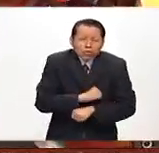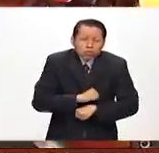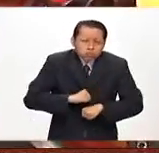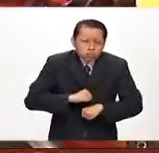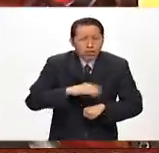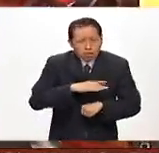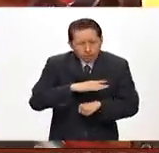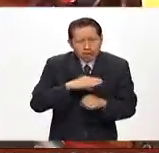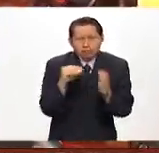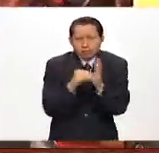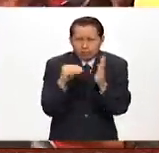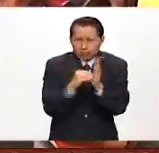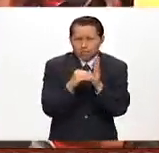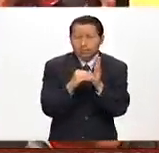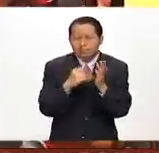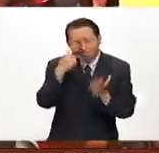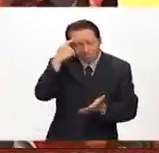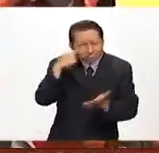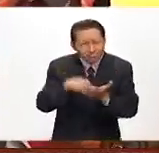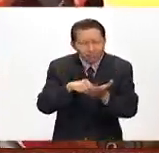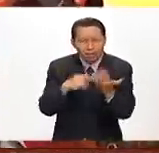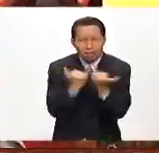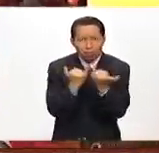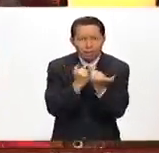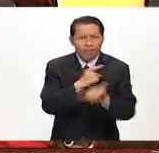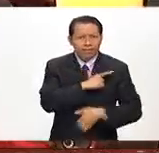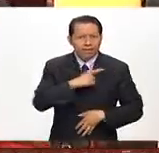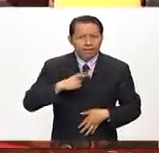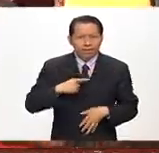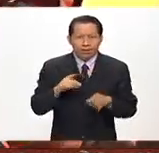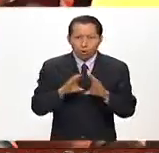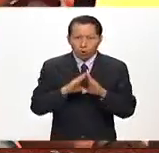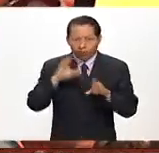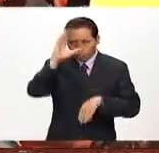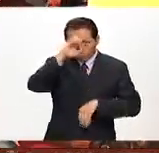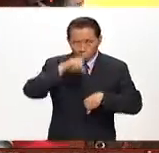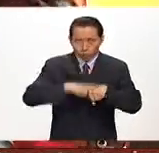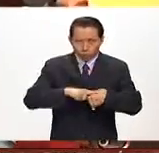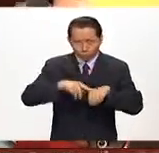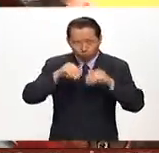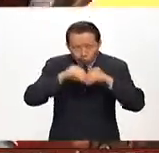creo que también se está extendiendo esta cultura por